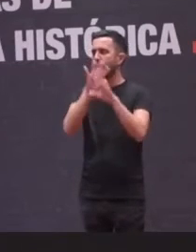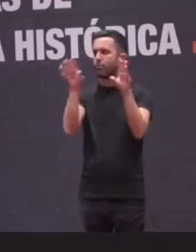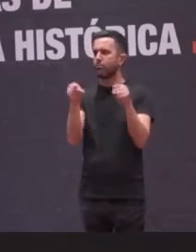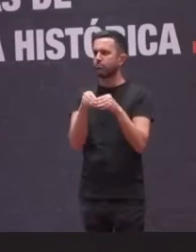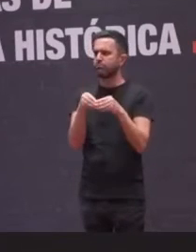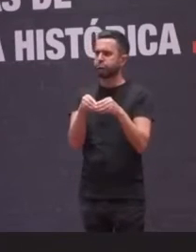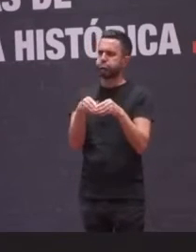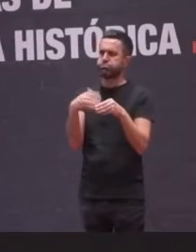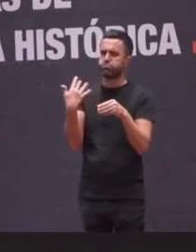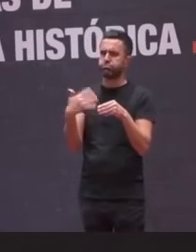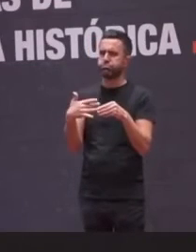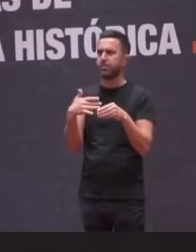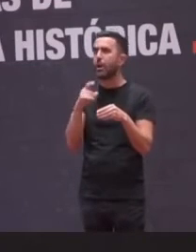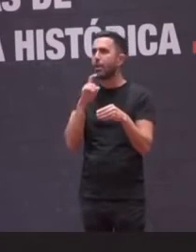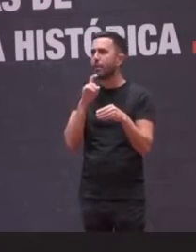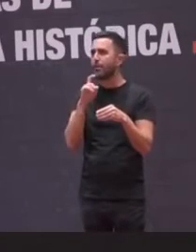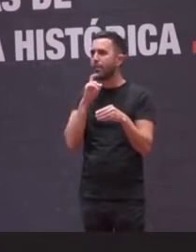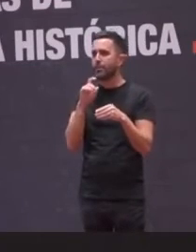del Pazo é a Junta pro Pazo.